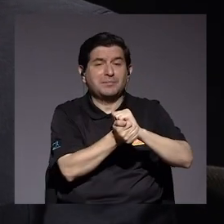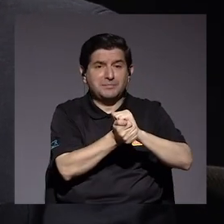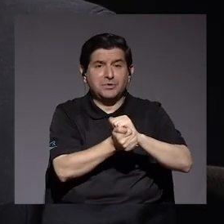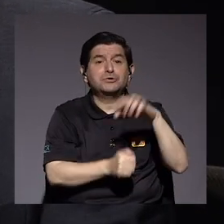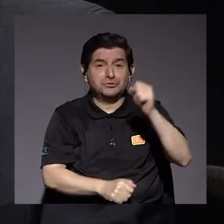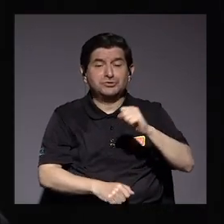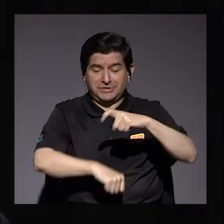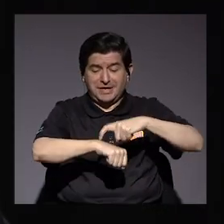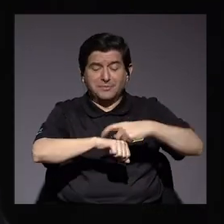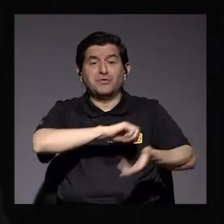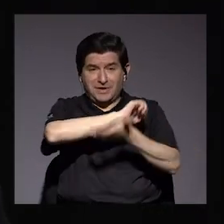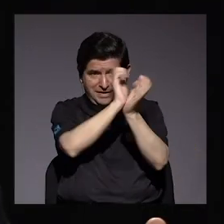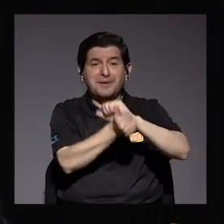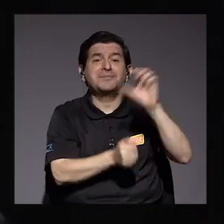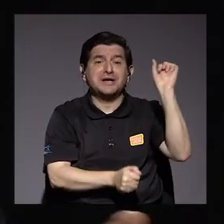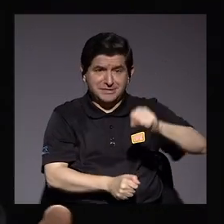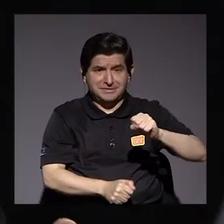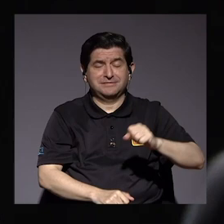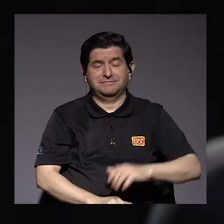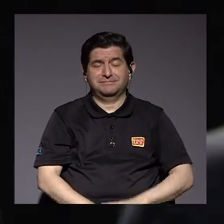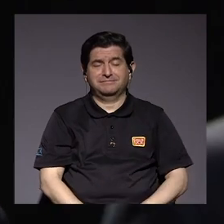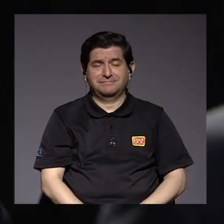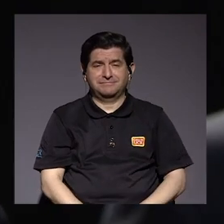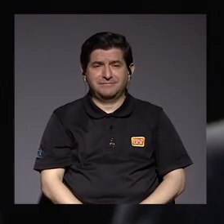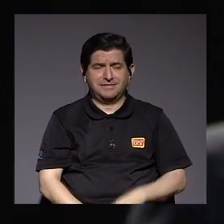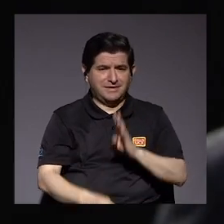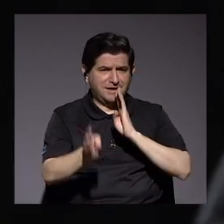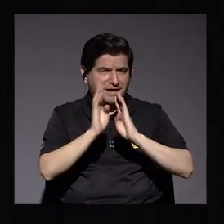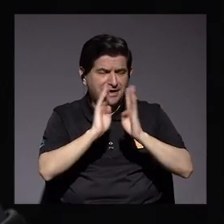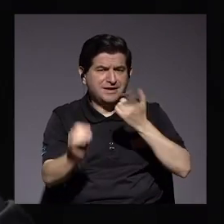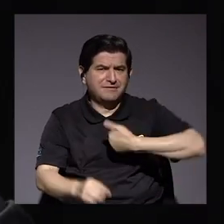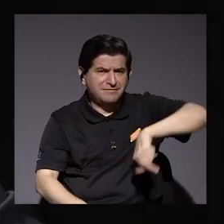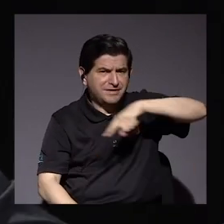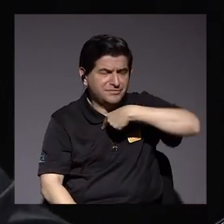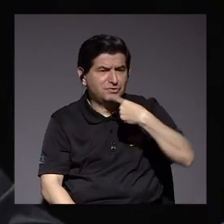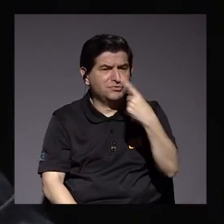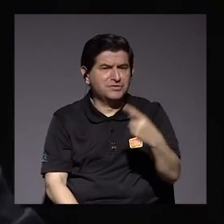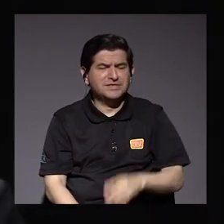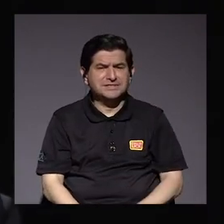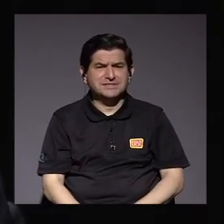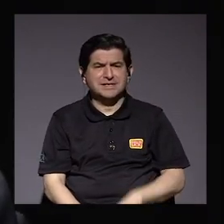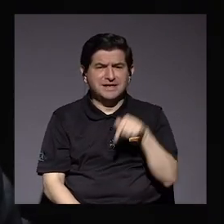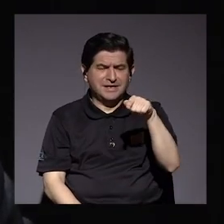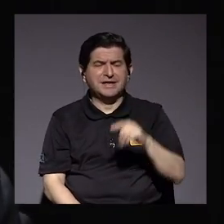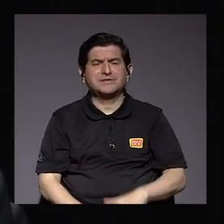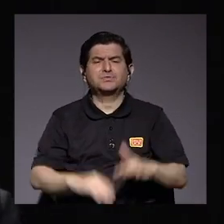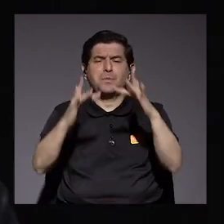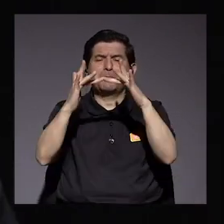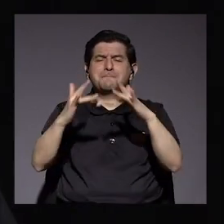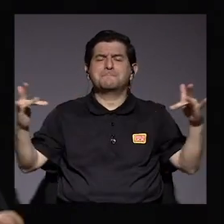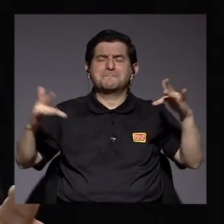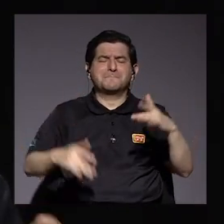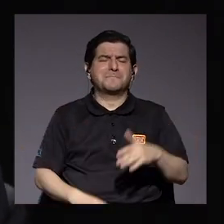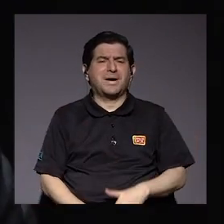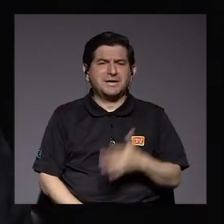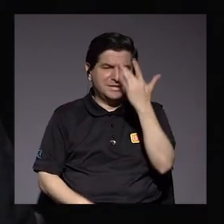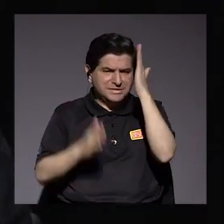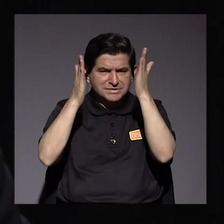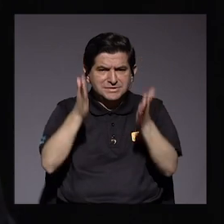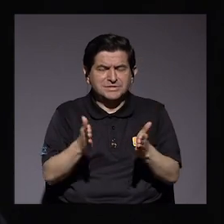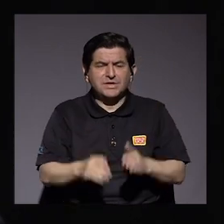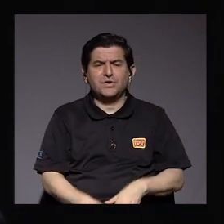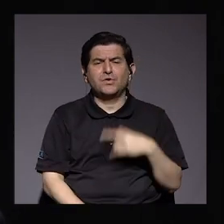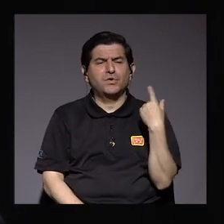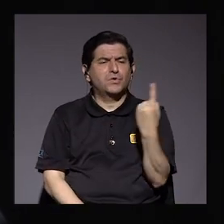época cambio usted a lo largo de toda esta conversación que hemos tenido me habla que estamos en una misma intelectual estamos muy